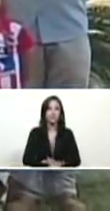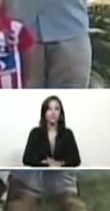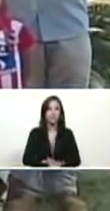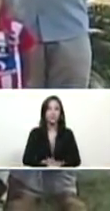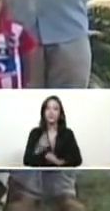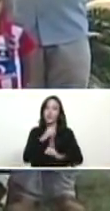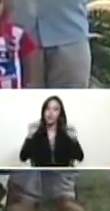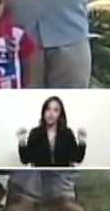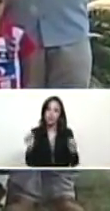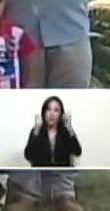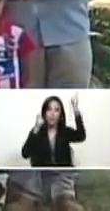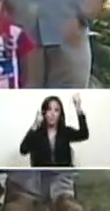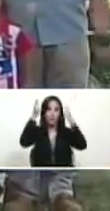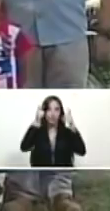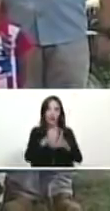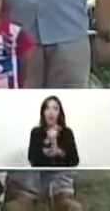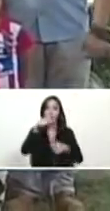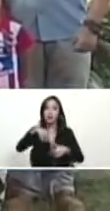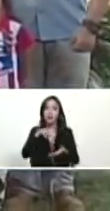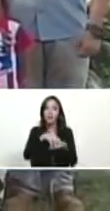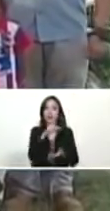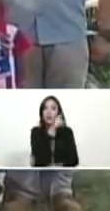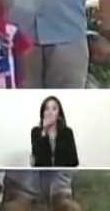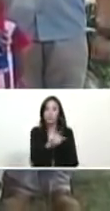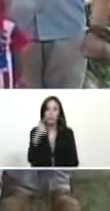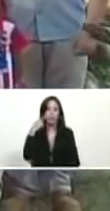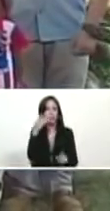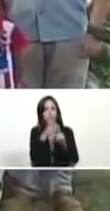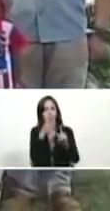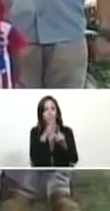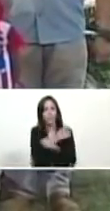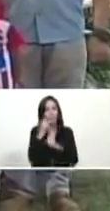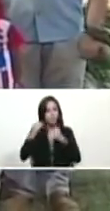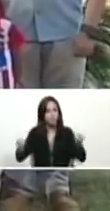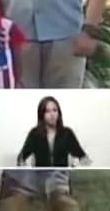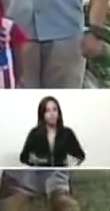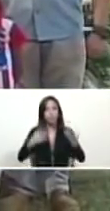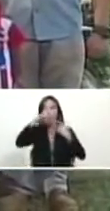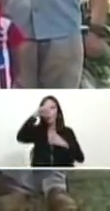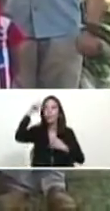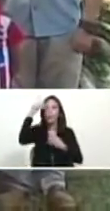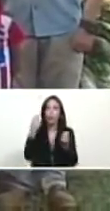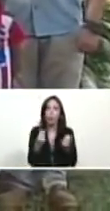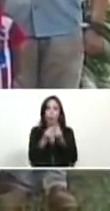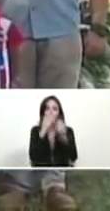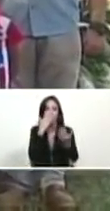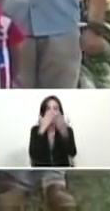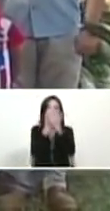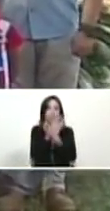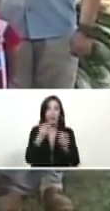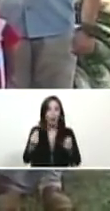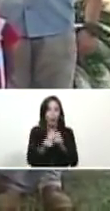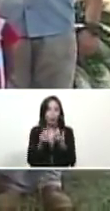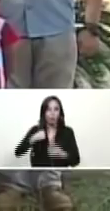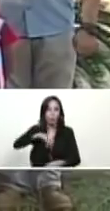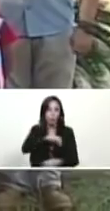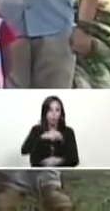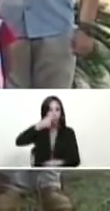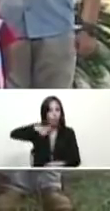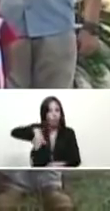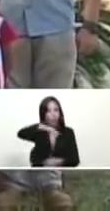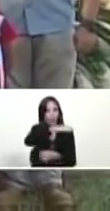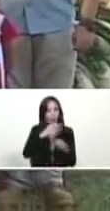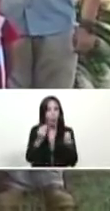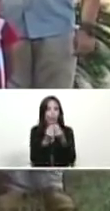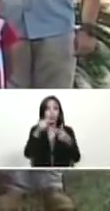Chávez vive, camarada presidente, desde el Zulia, batallando, por supuesto, con Dios al frente, con nosotros y con el pueblo humilde. Desde el